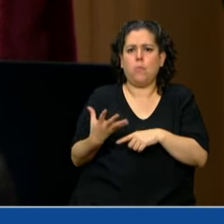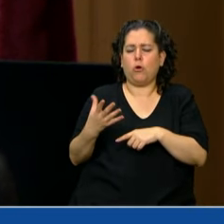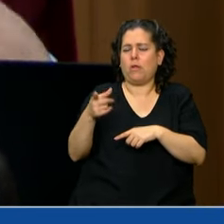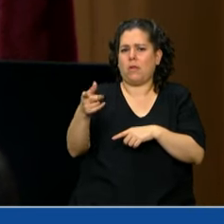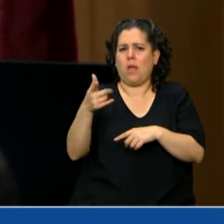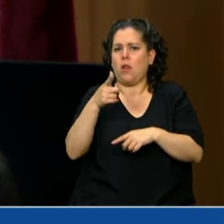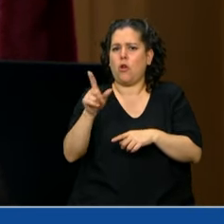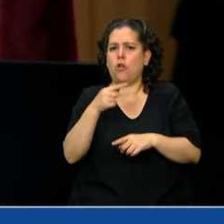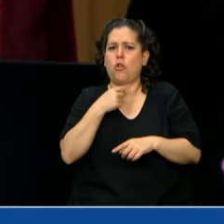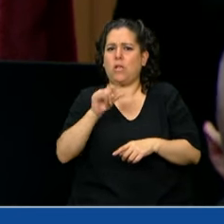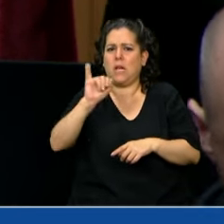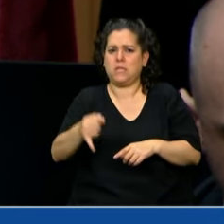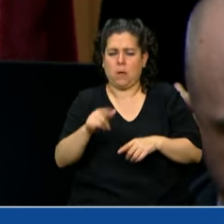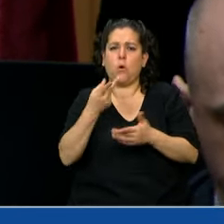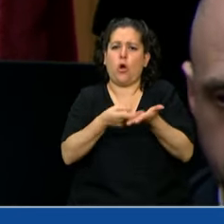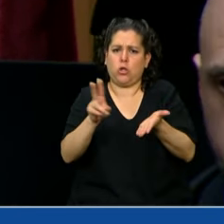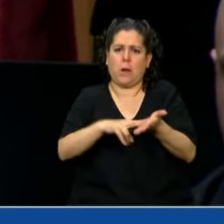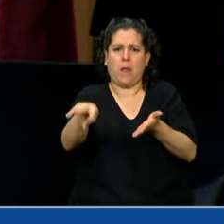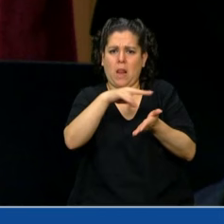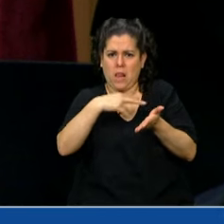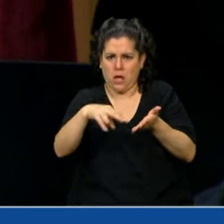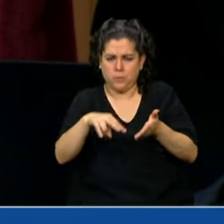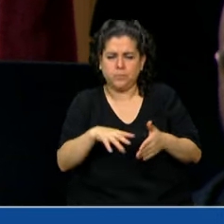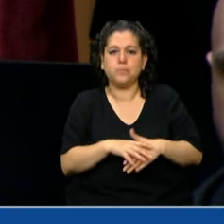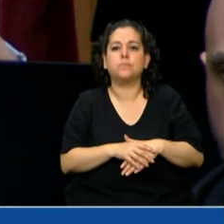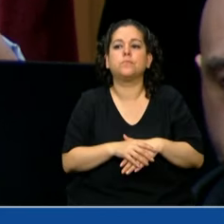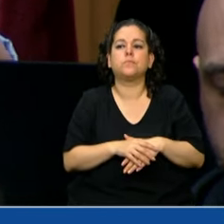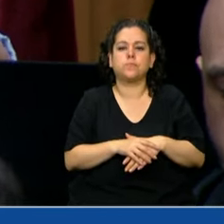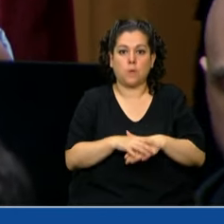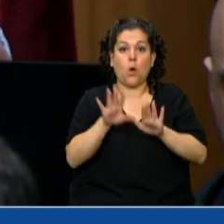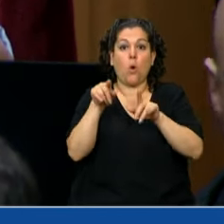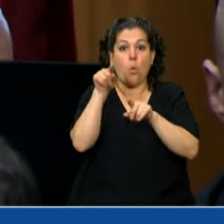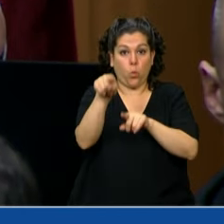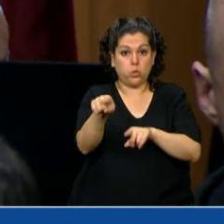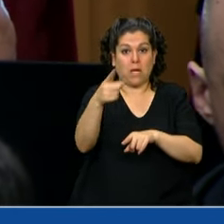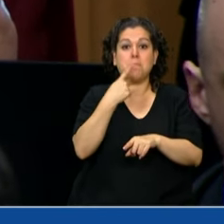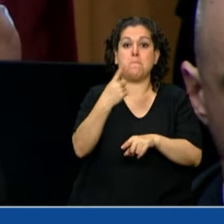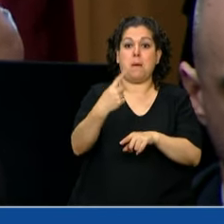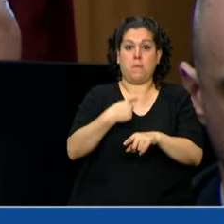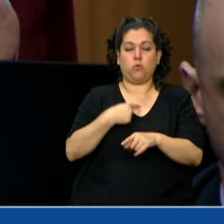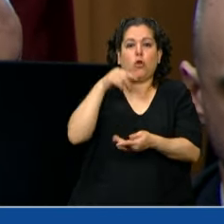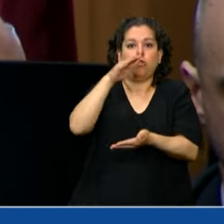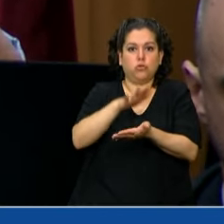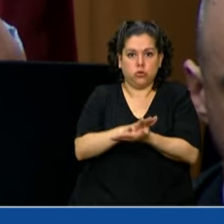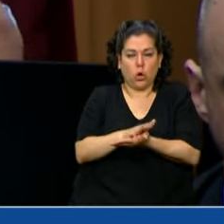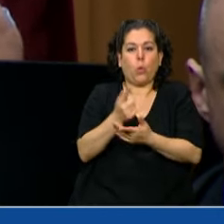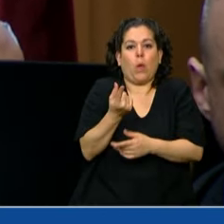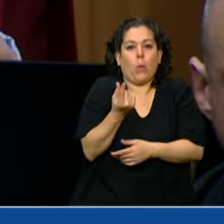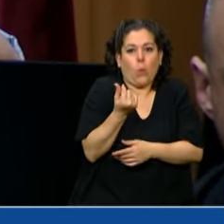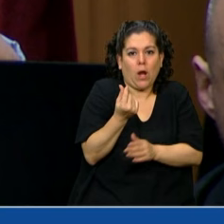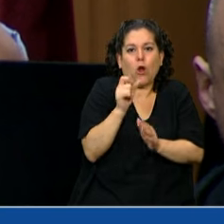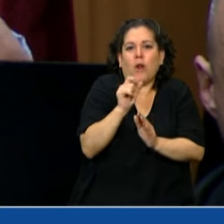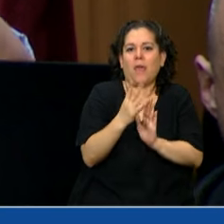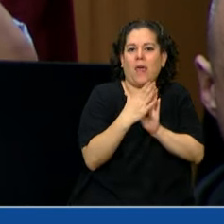a leer y así queda modificado sí usted me preguntó sobre el valor de